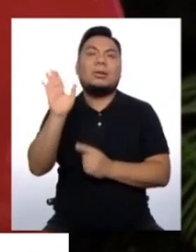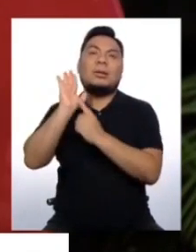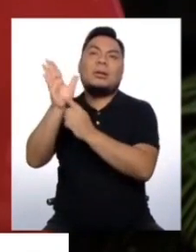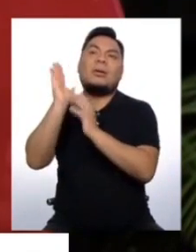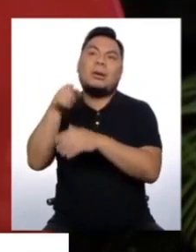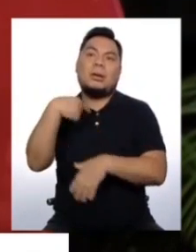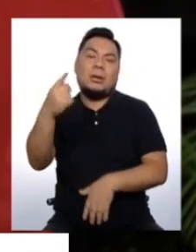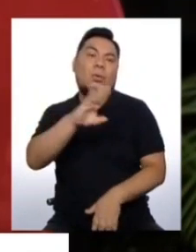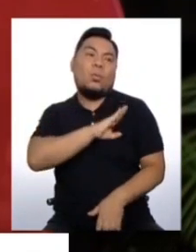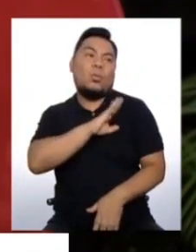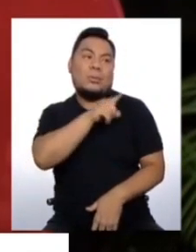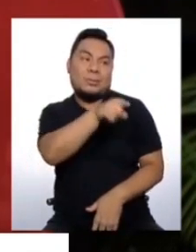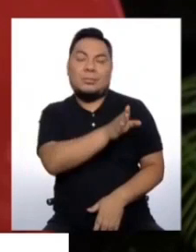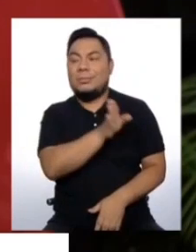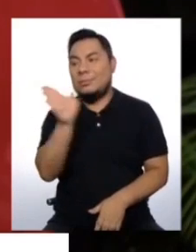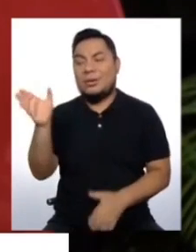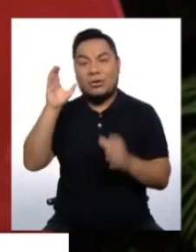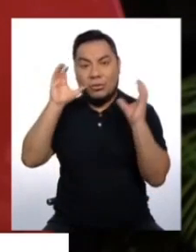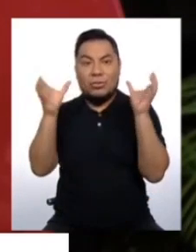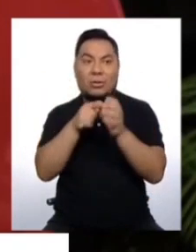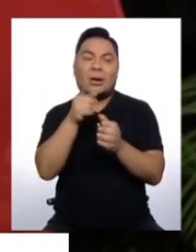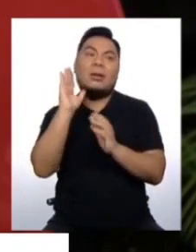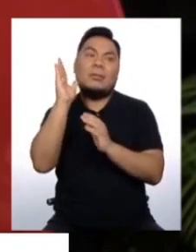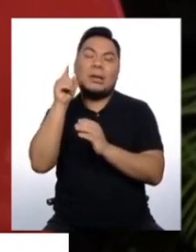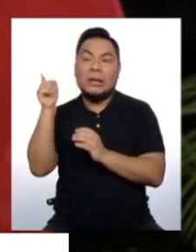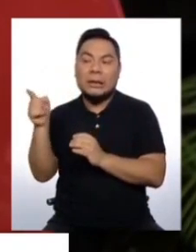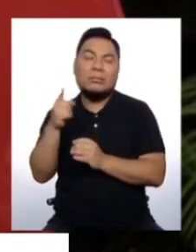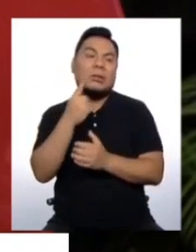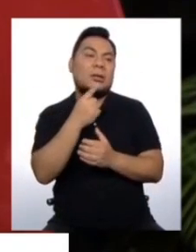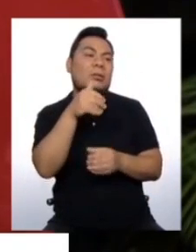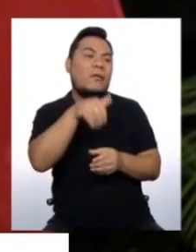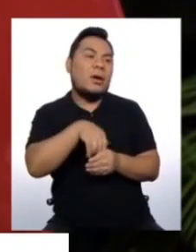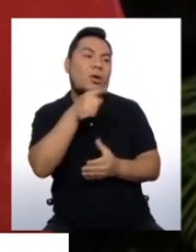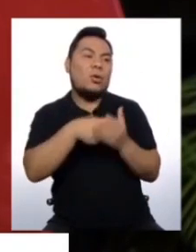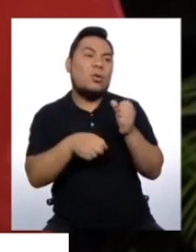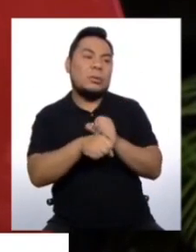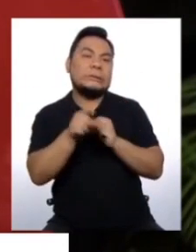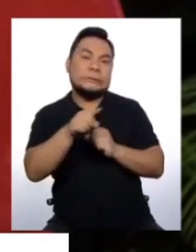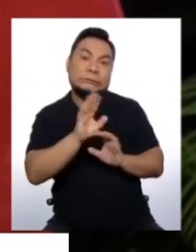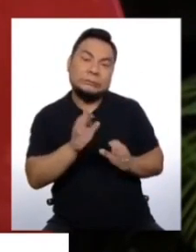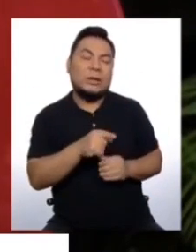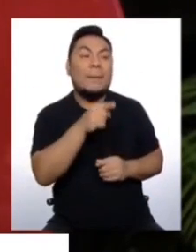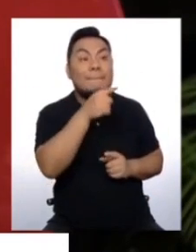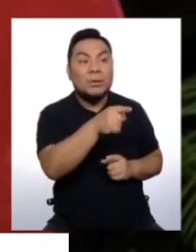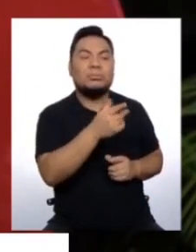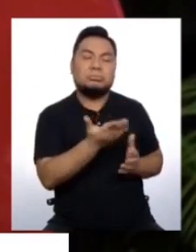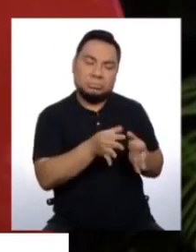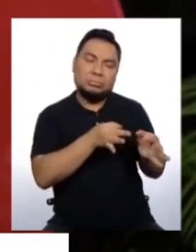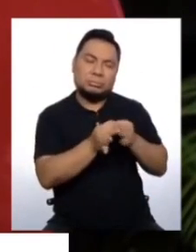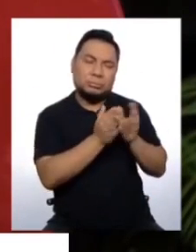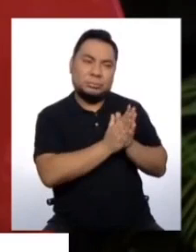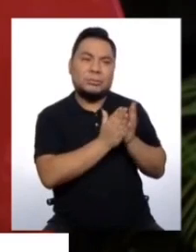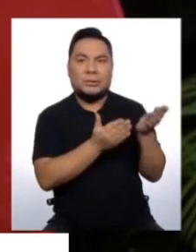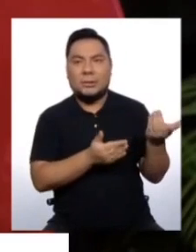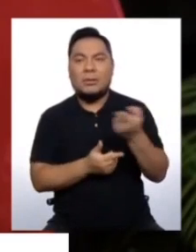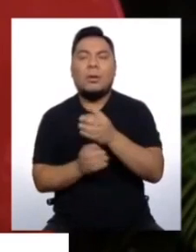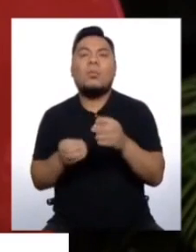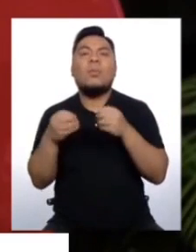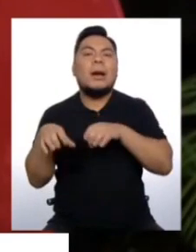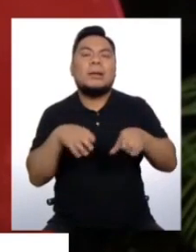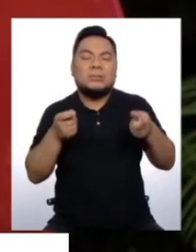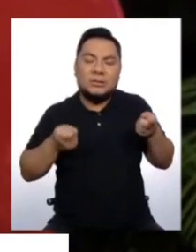este jueves en el Congreso de la República y ahí cómo estamos